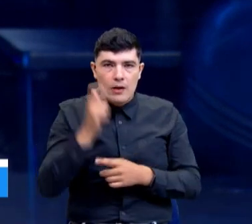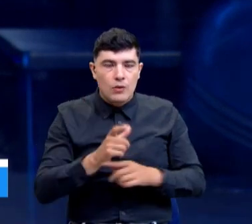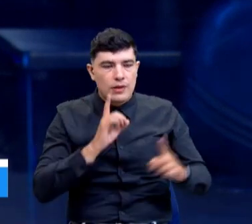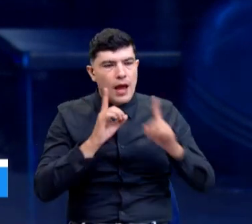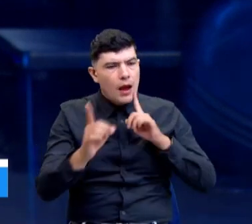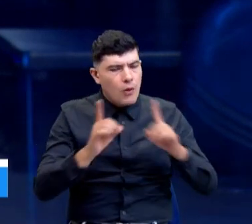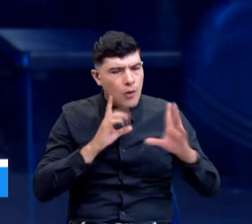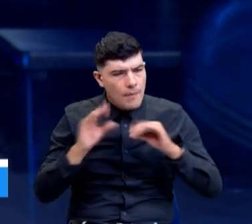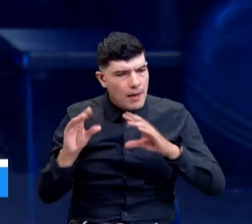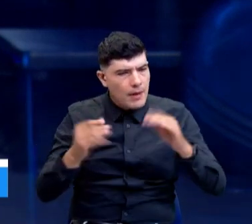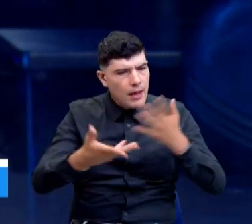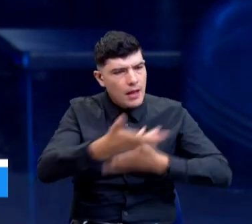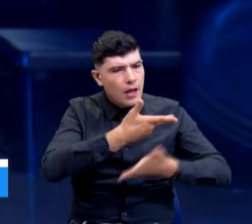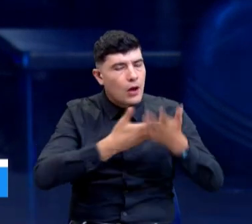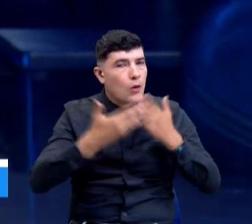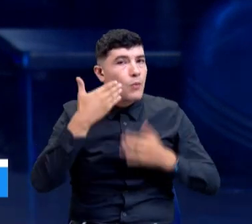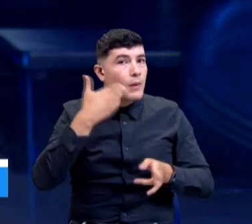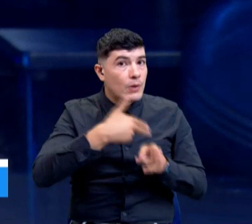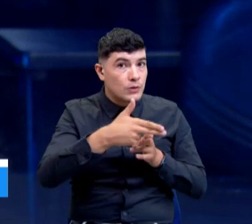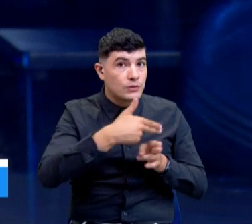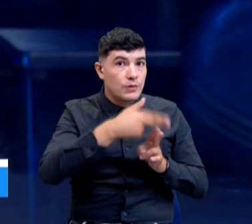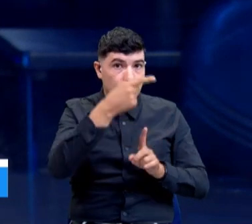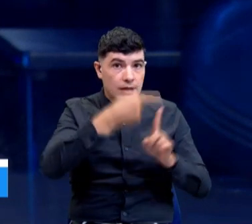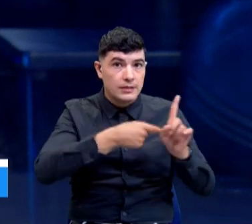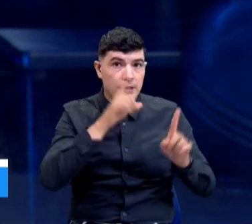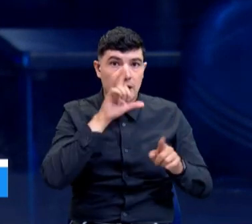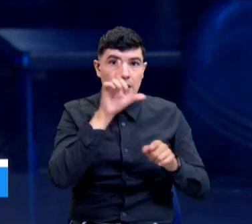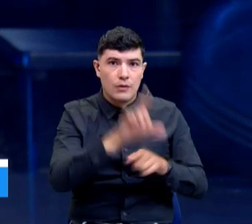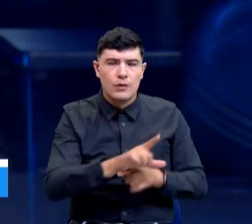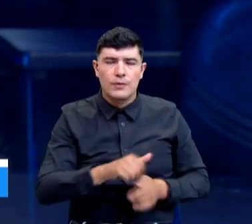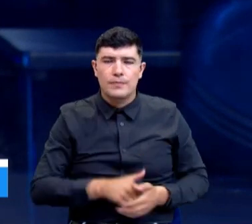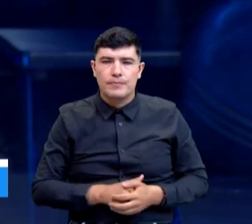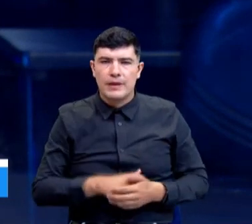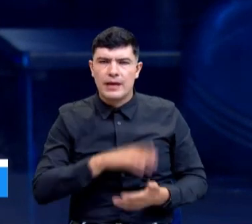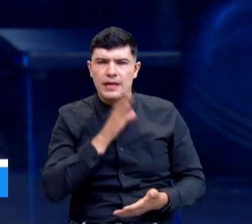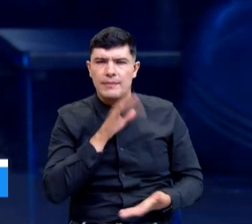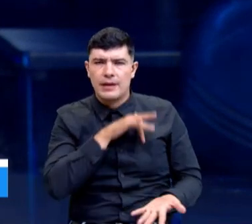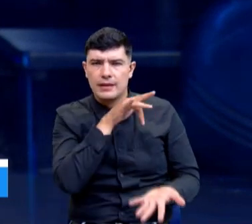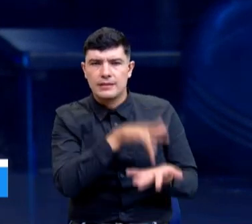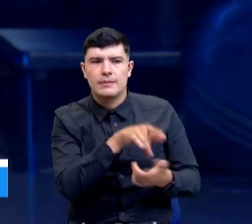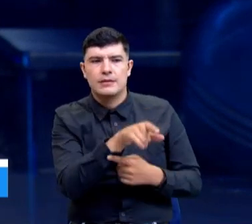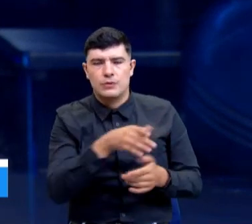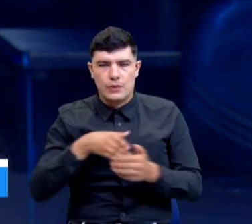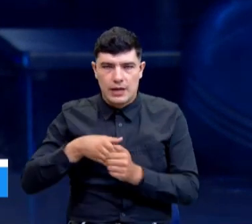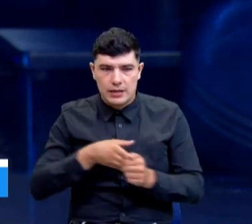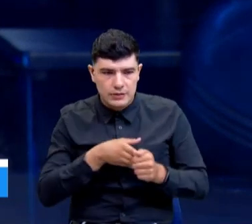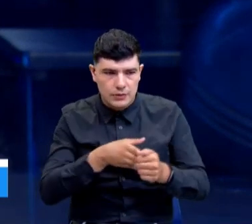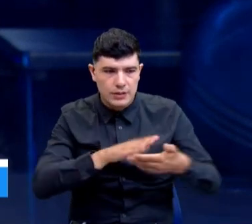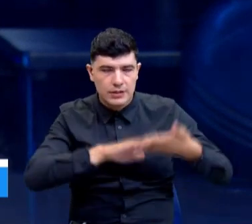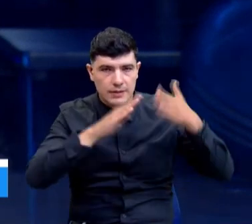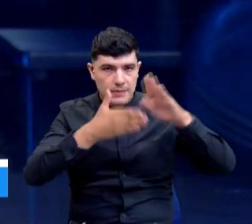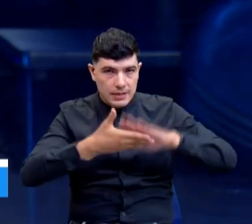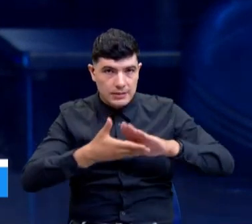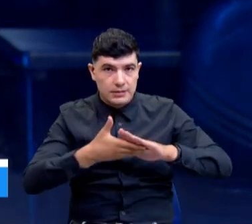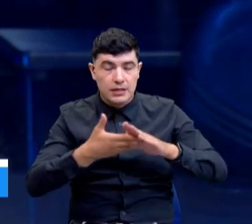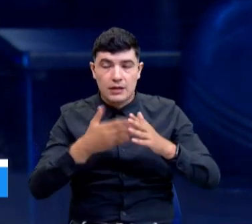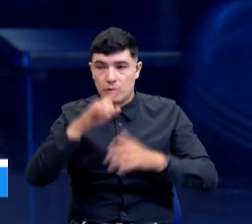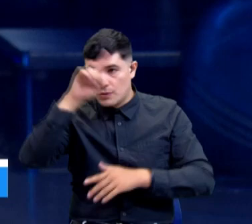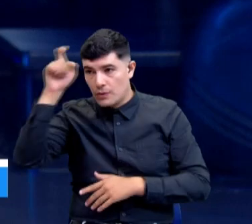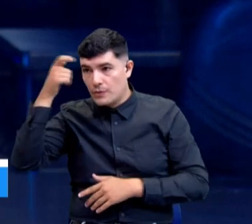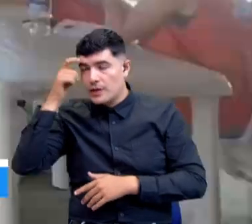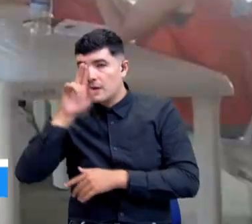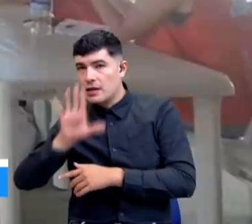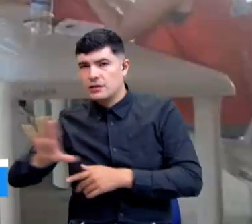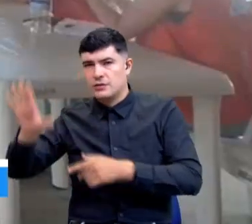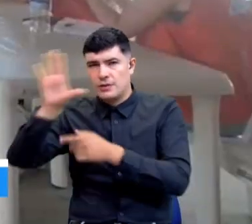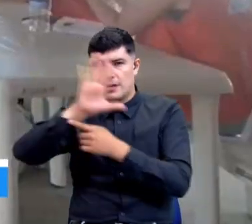Santander, para el mes de julio, en el que participarán los gestores de paz de los grupos armados. El Gobierno Nacional y la comunidad también estarán presentes.